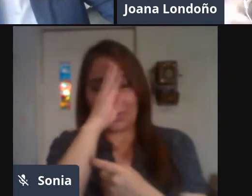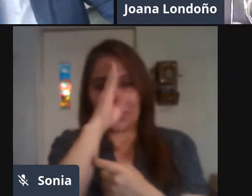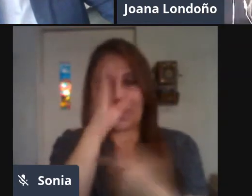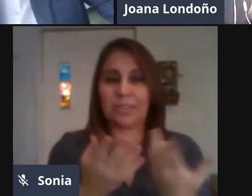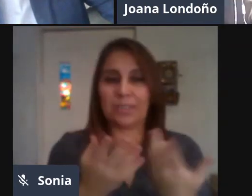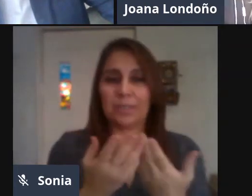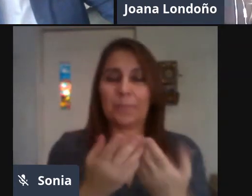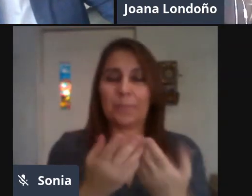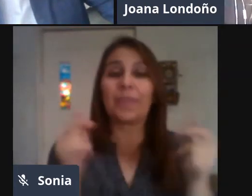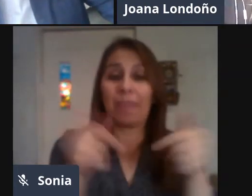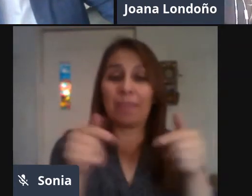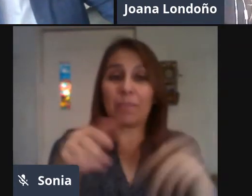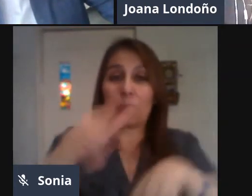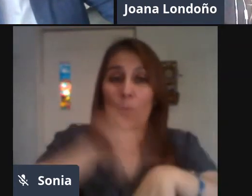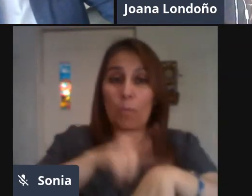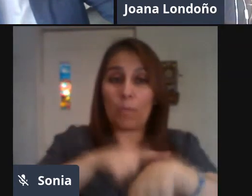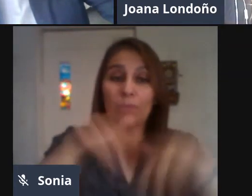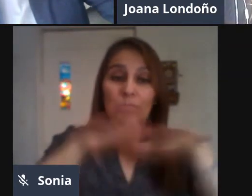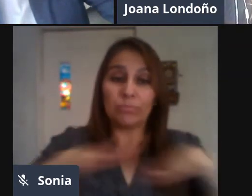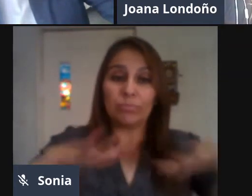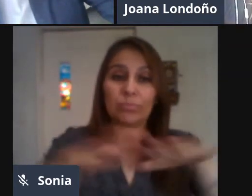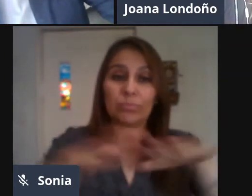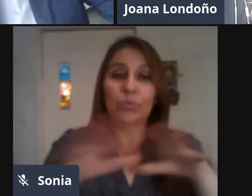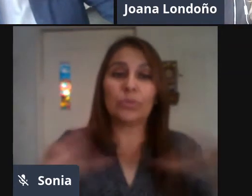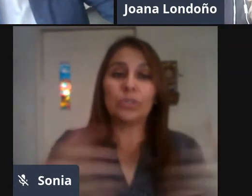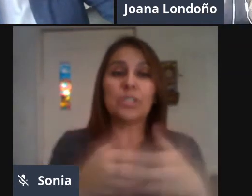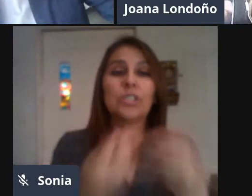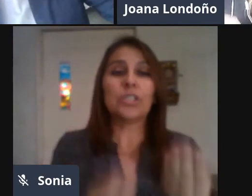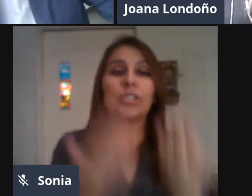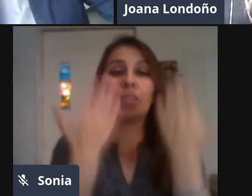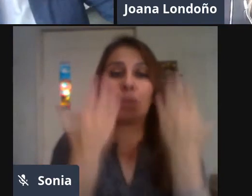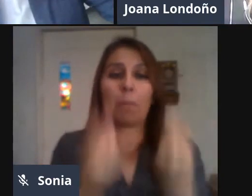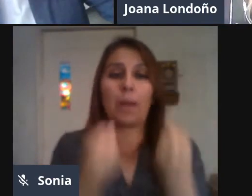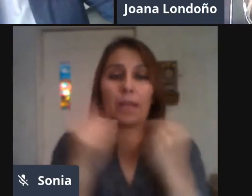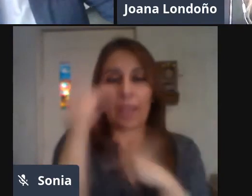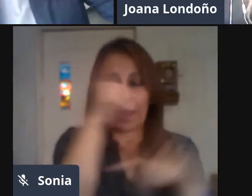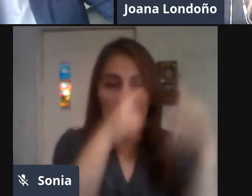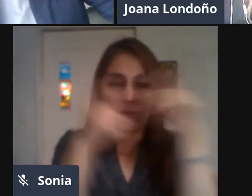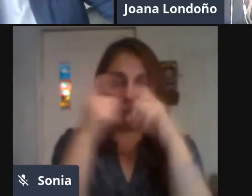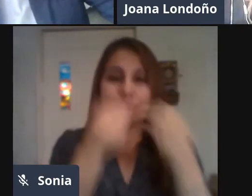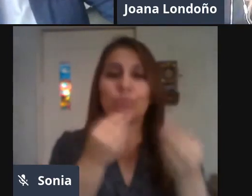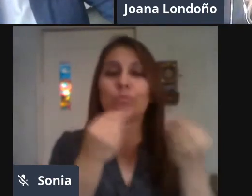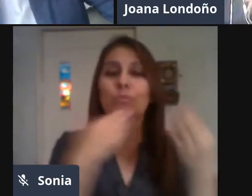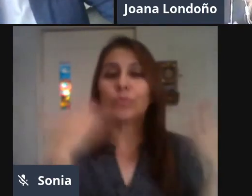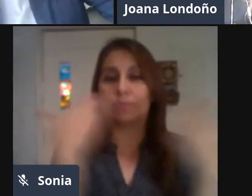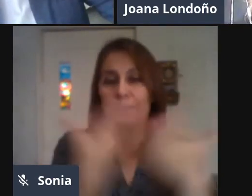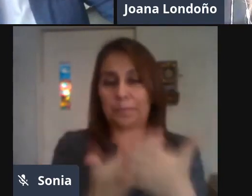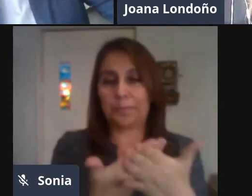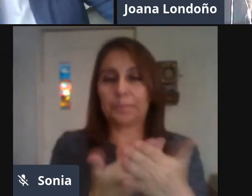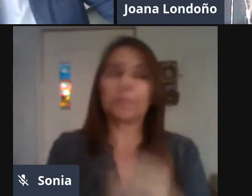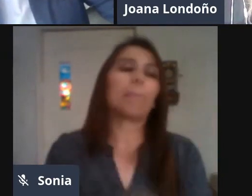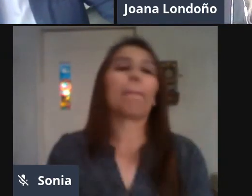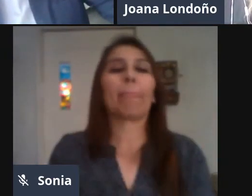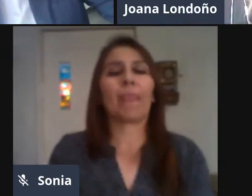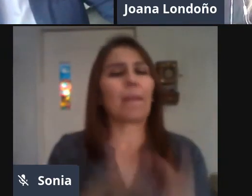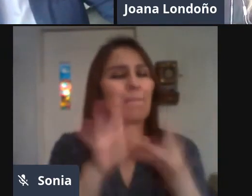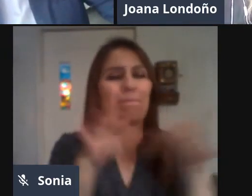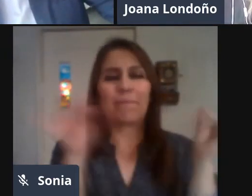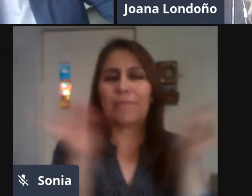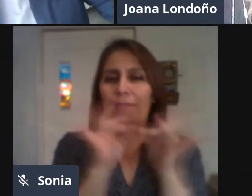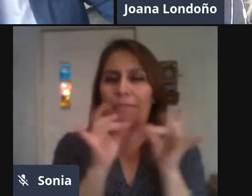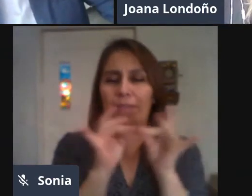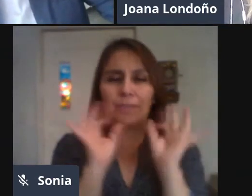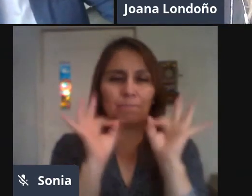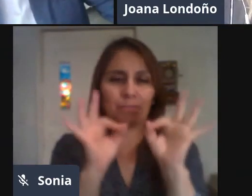para que nos queda algo de reflexión mucho dale perfecto entonces vamos a comenzar